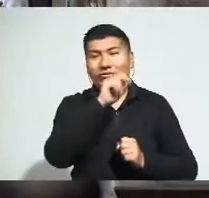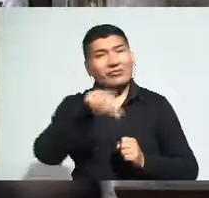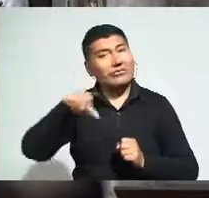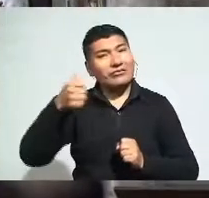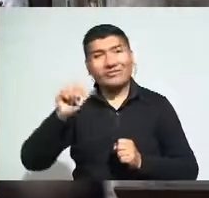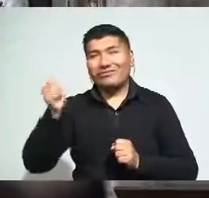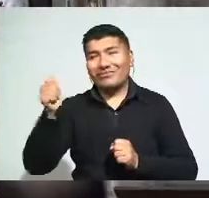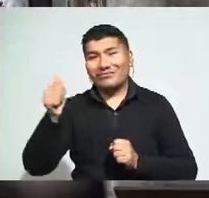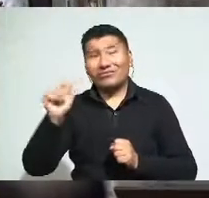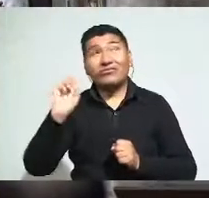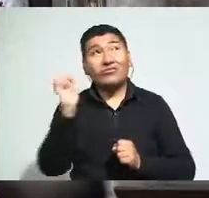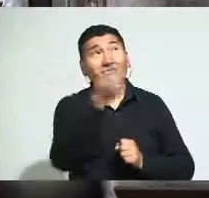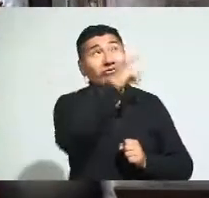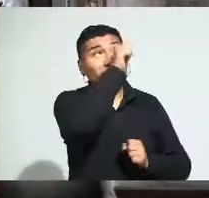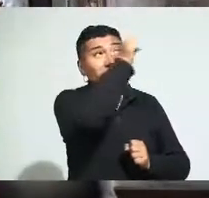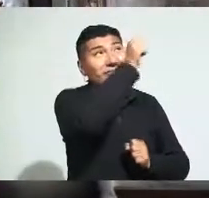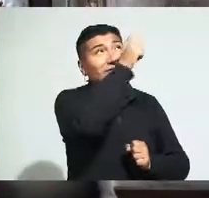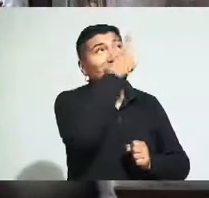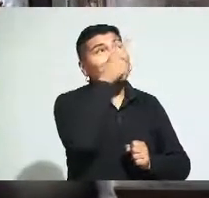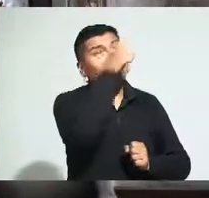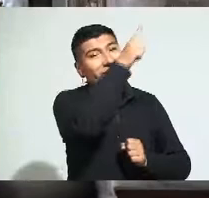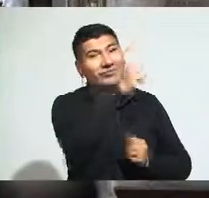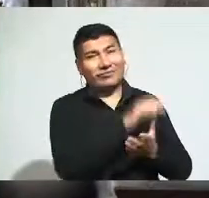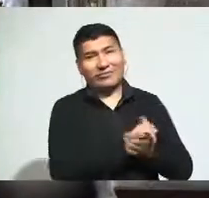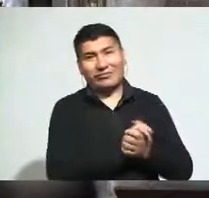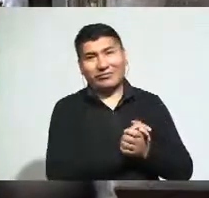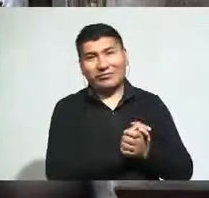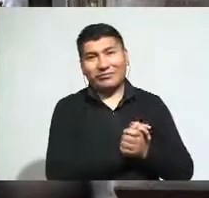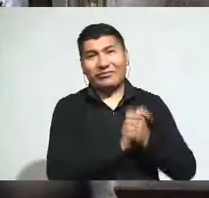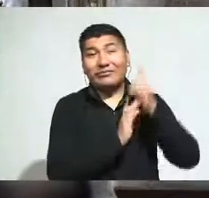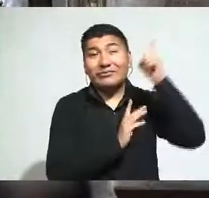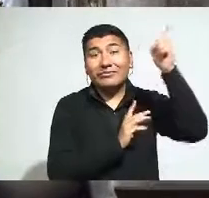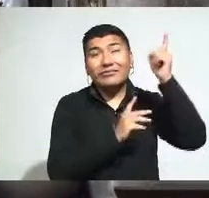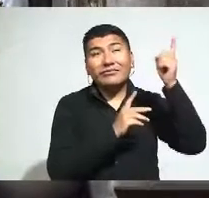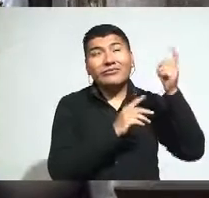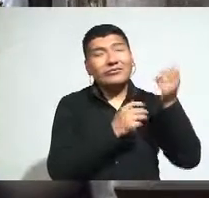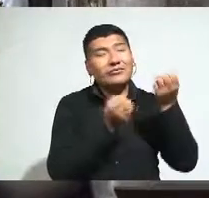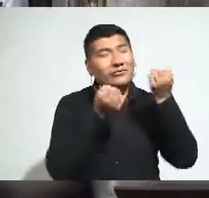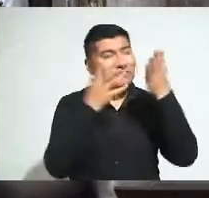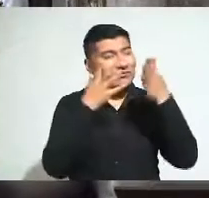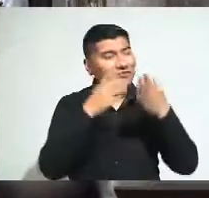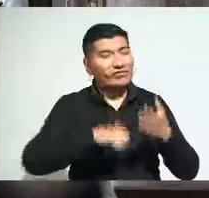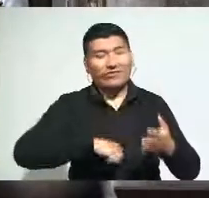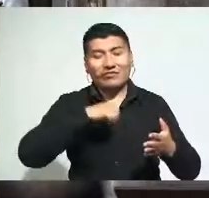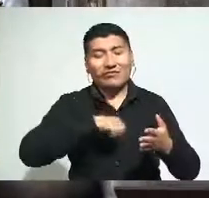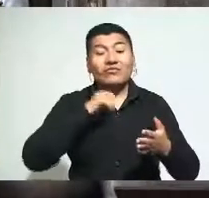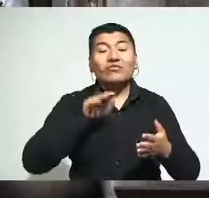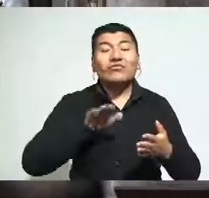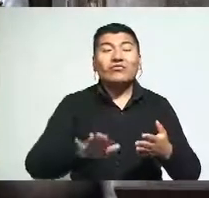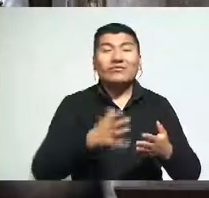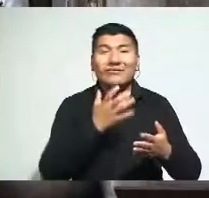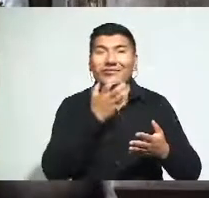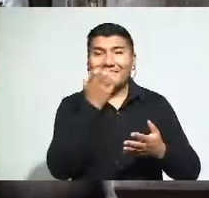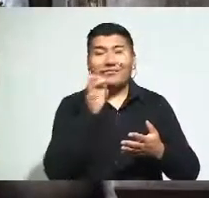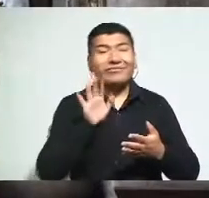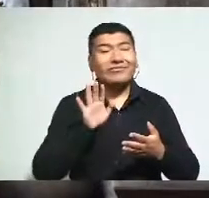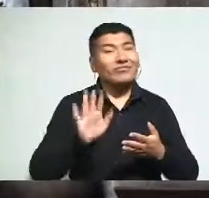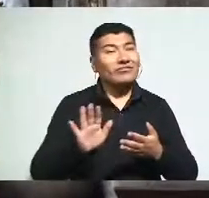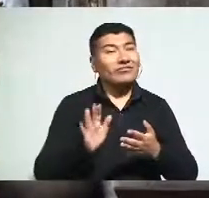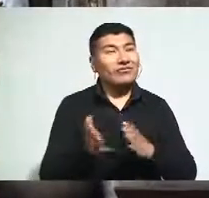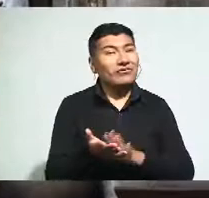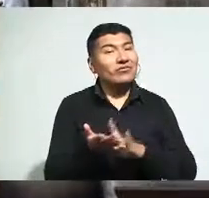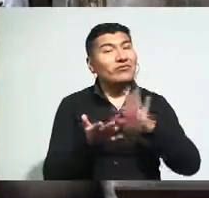sino a ti mismo es puro egoísmo con su fuerza con su